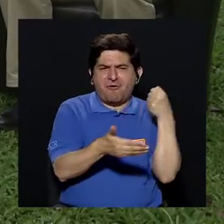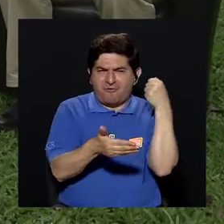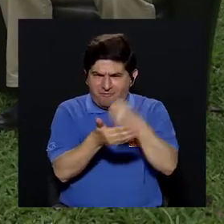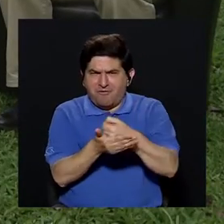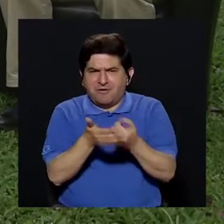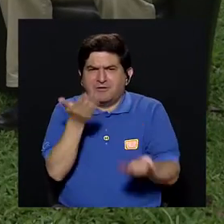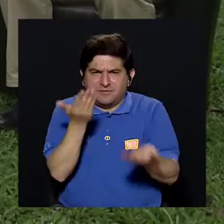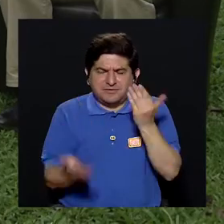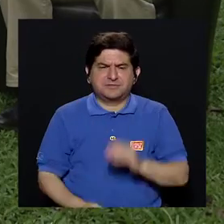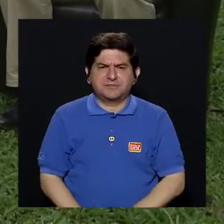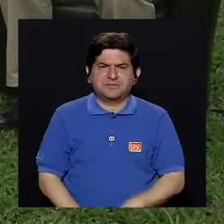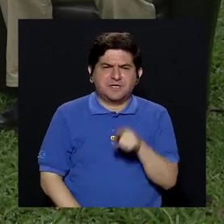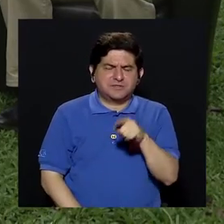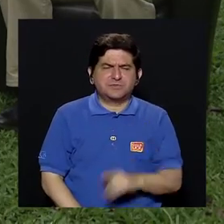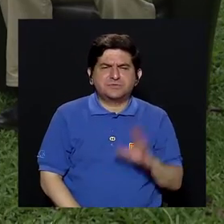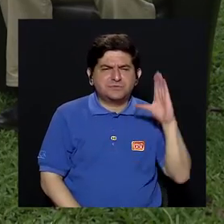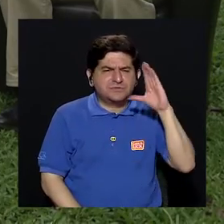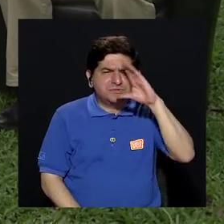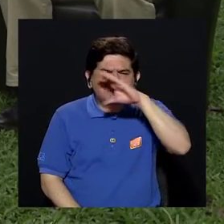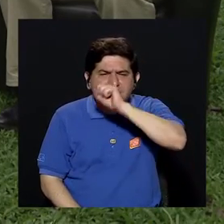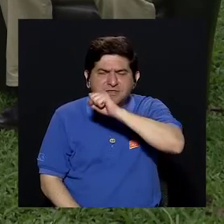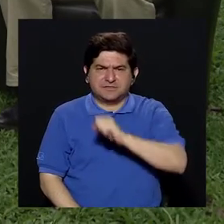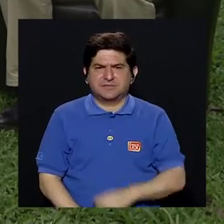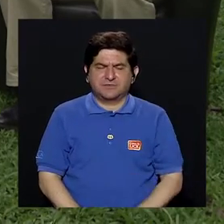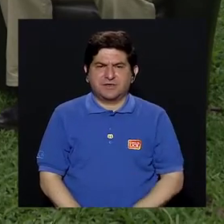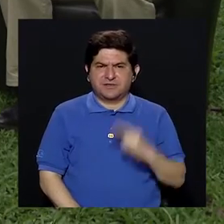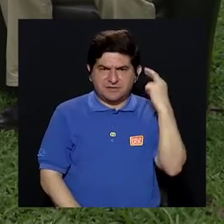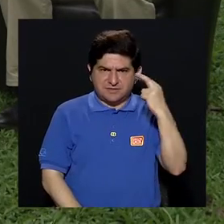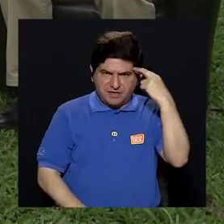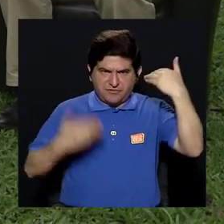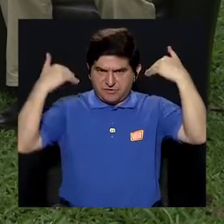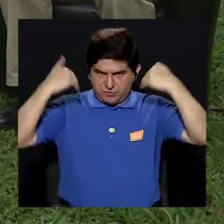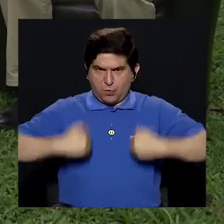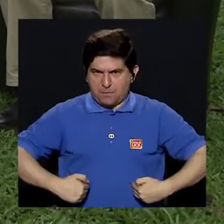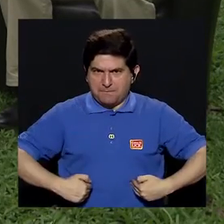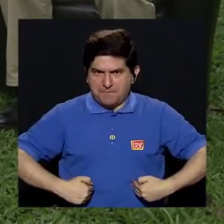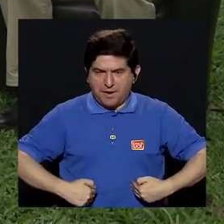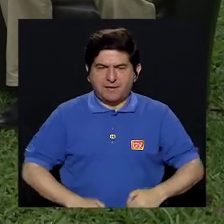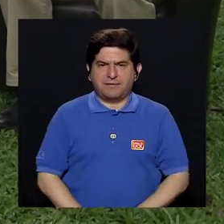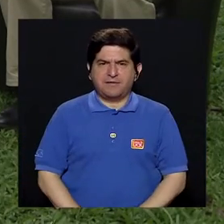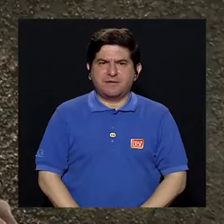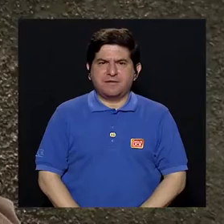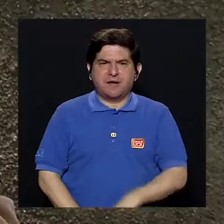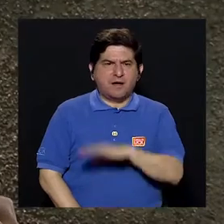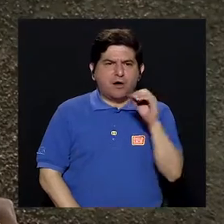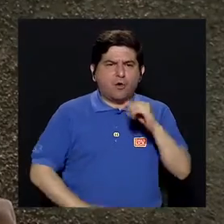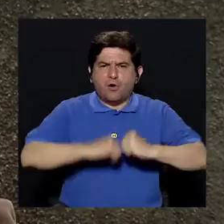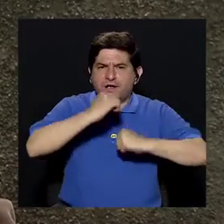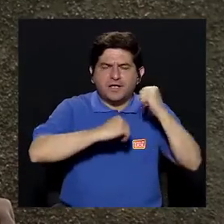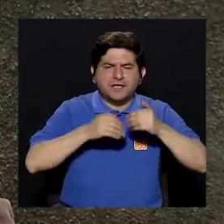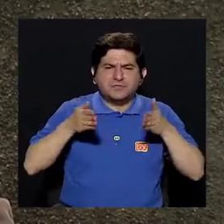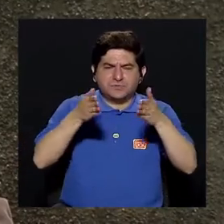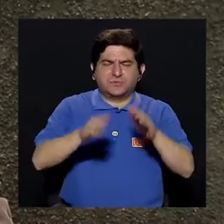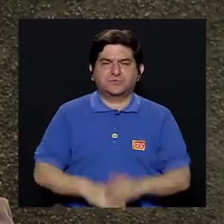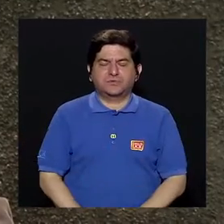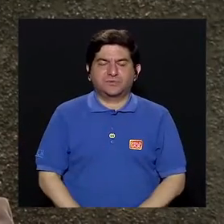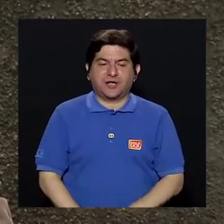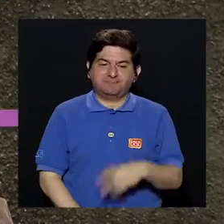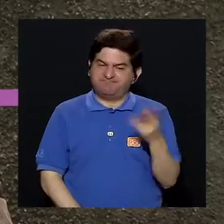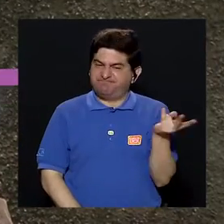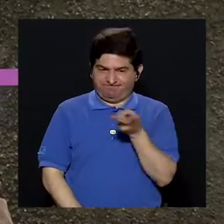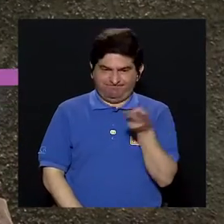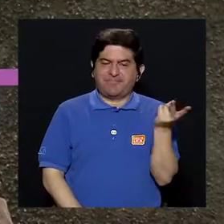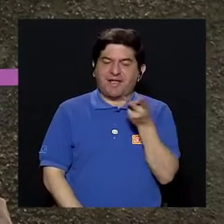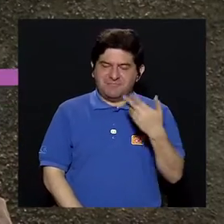Con trauma y demás, ¿cuál es su perspectiva en relación a si es una causa humana o si es bueno, propio de la infraestructura? Inevitablemente las